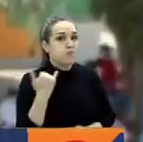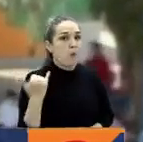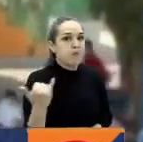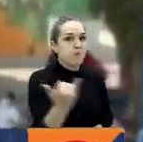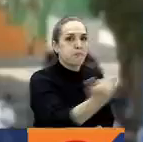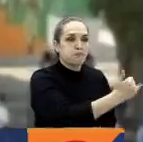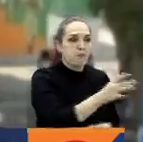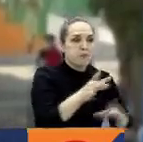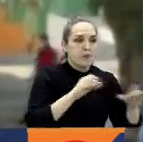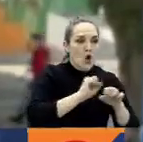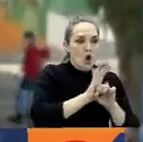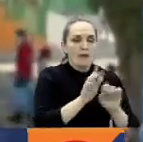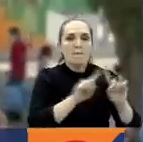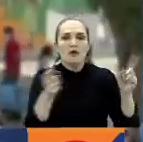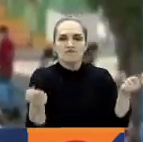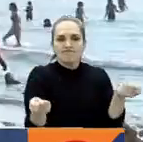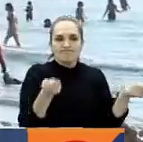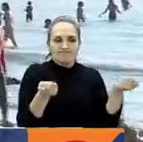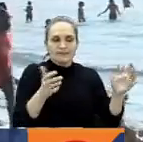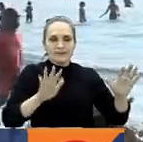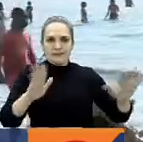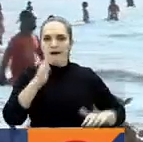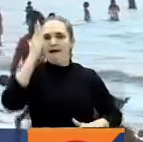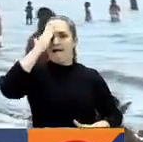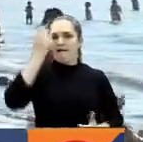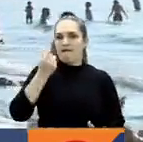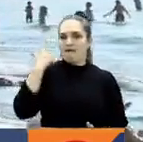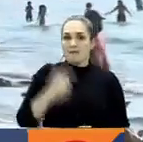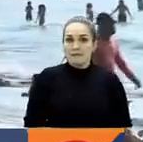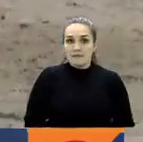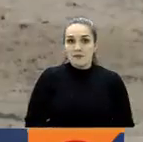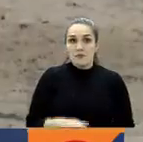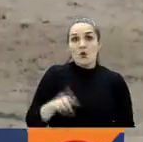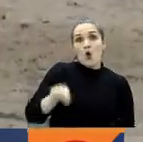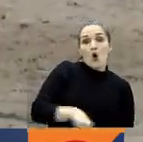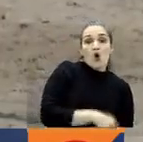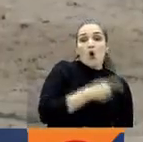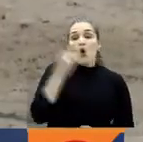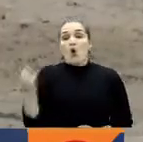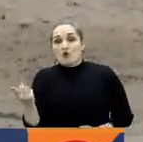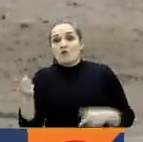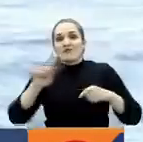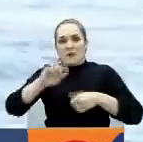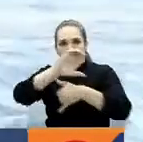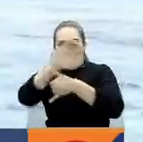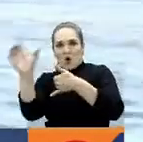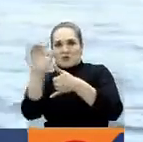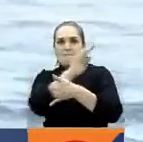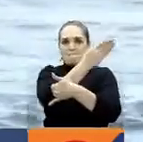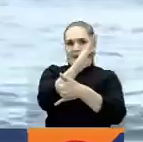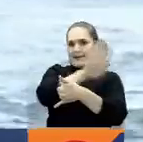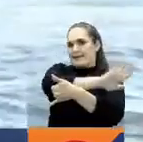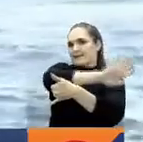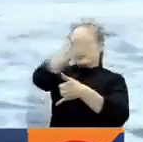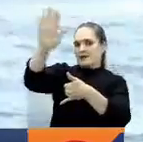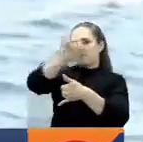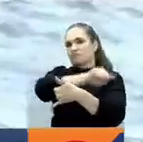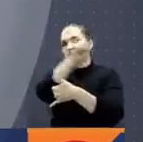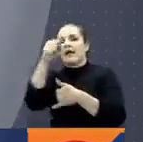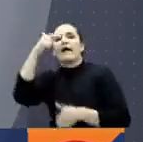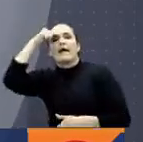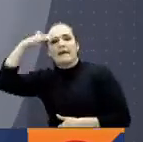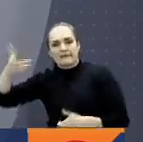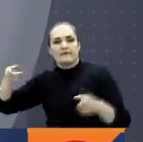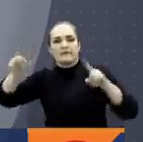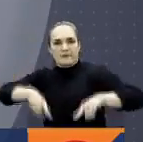a la cual ya hemos aprendido a controlar. La otra de las tres grandes capitales de la costa norte que podrá modificar el uso del tapabocas será